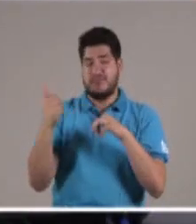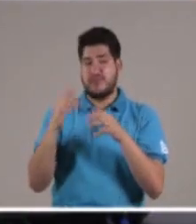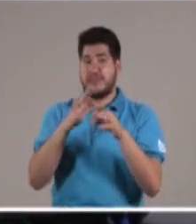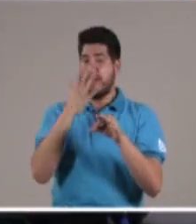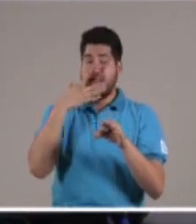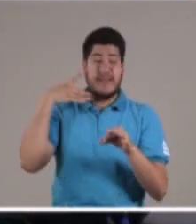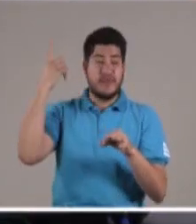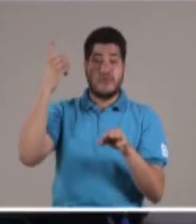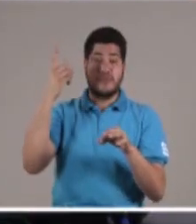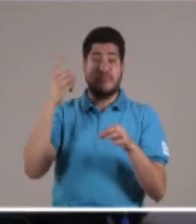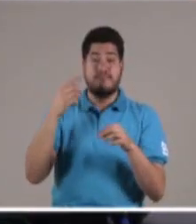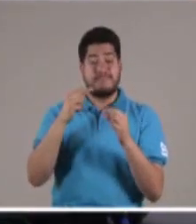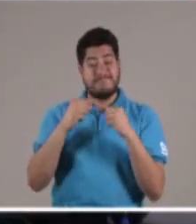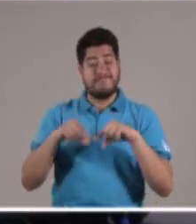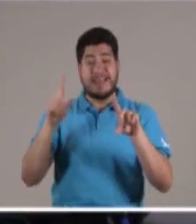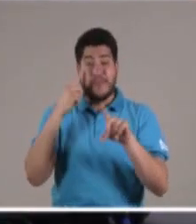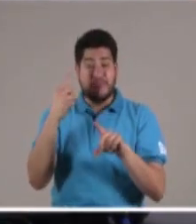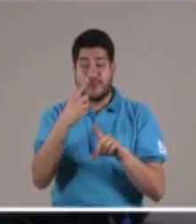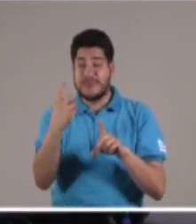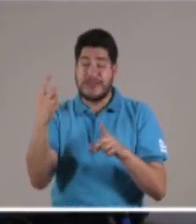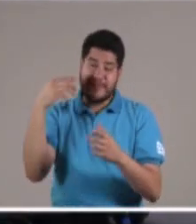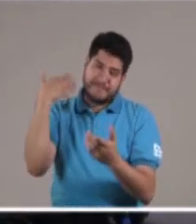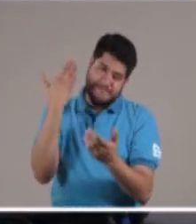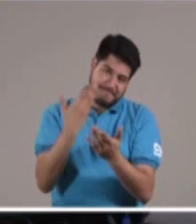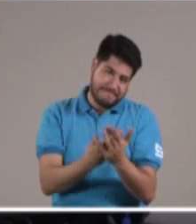en ese rollo se cayó ahí